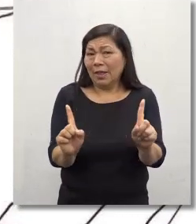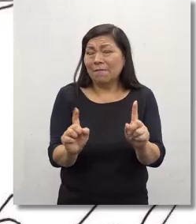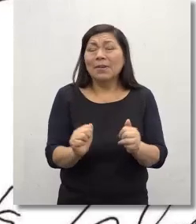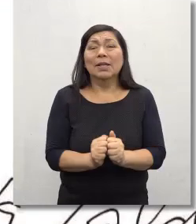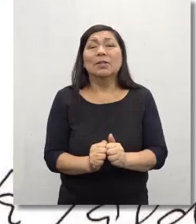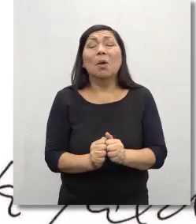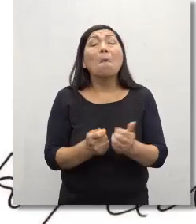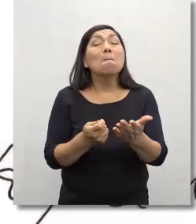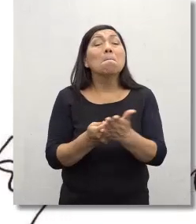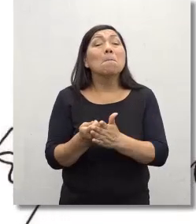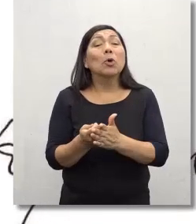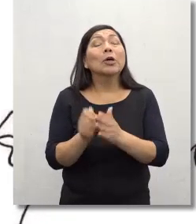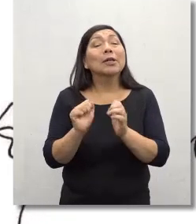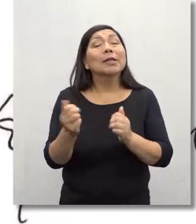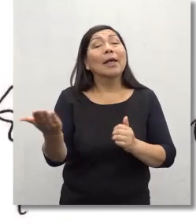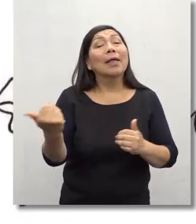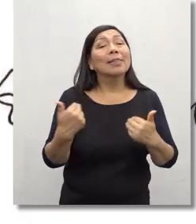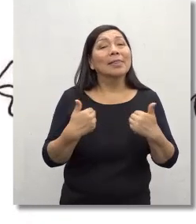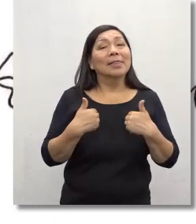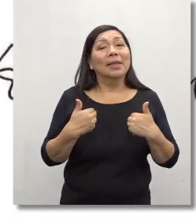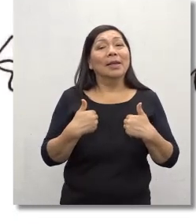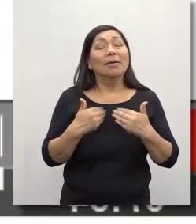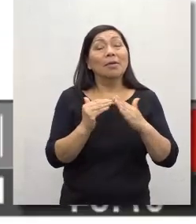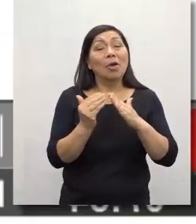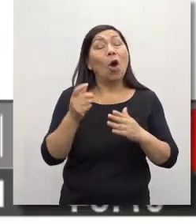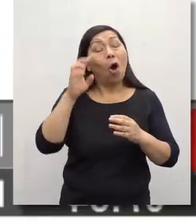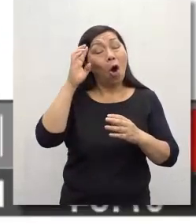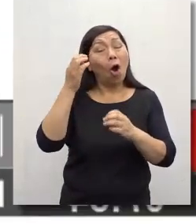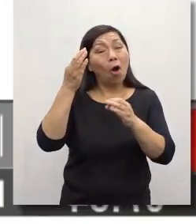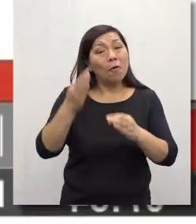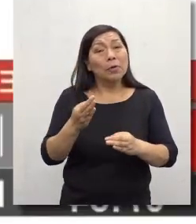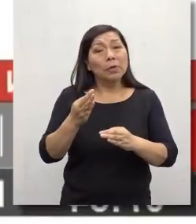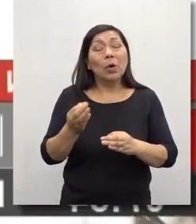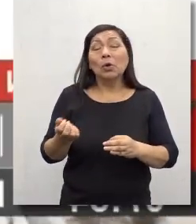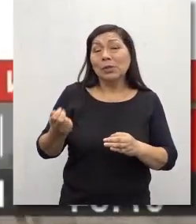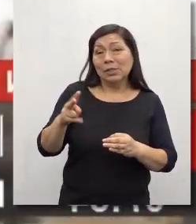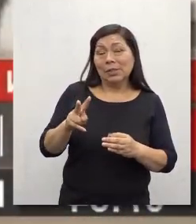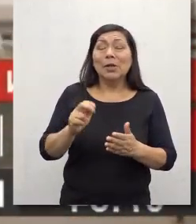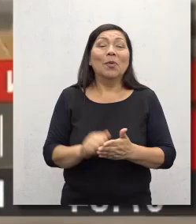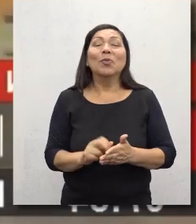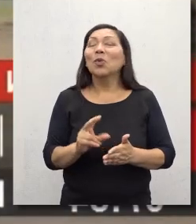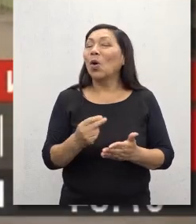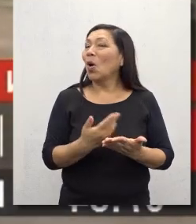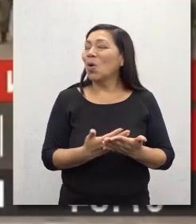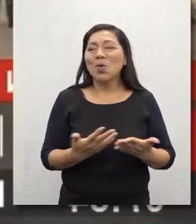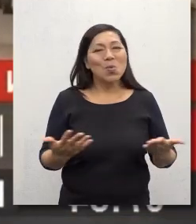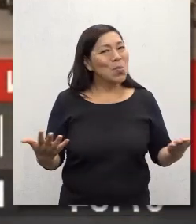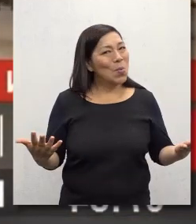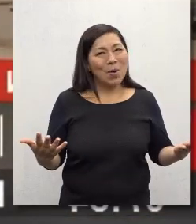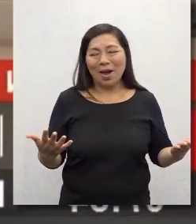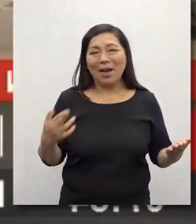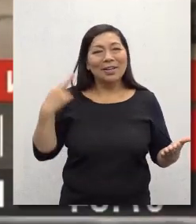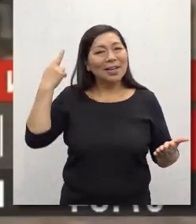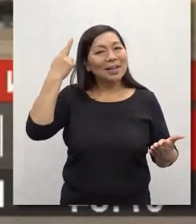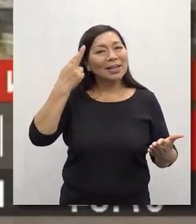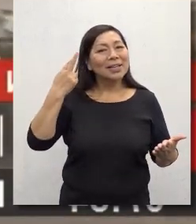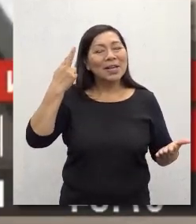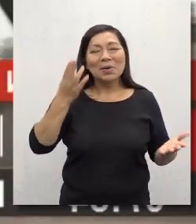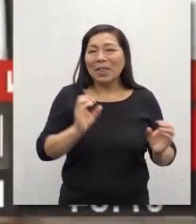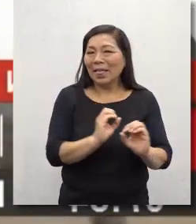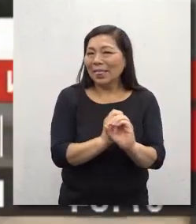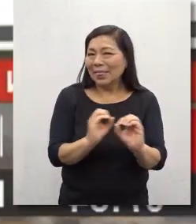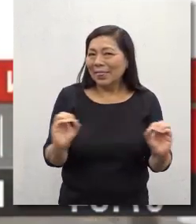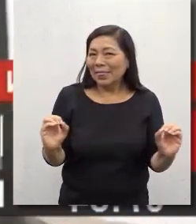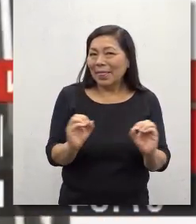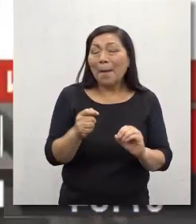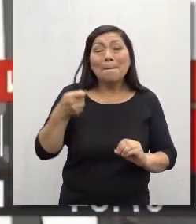diferencias en los montos que se percibe, según el grado de oficial o suboficial, no existe ninguna razón que